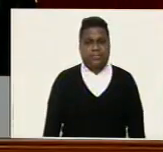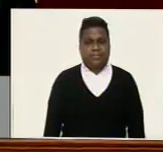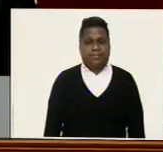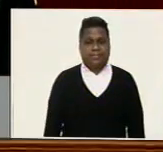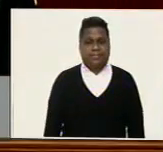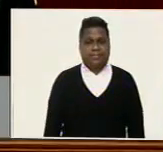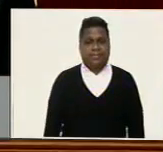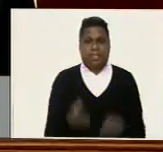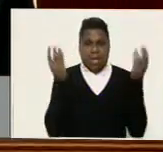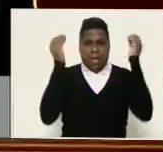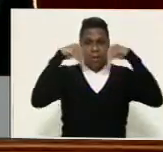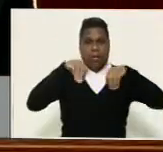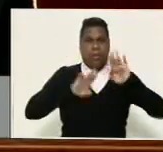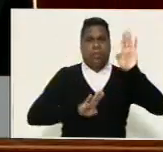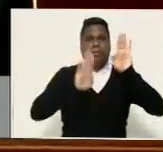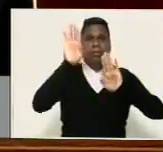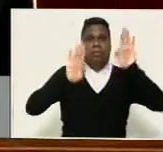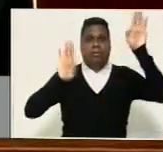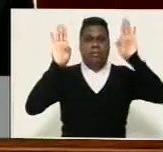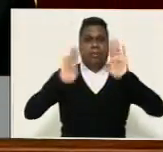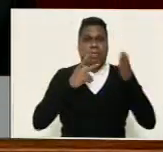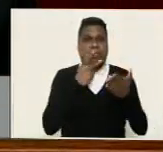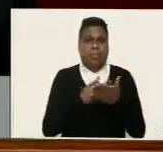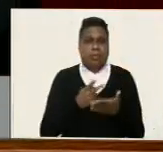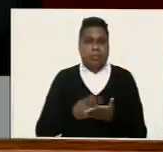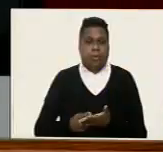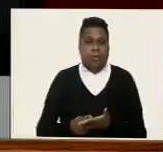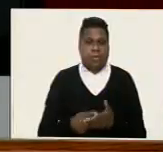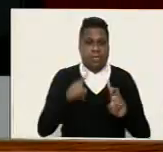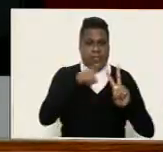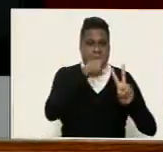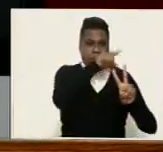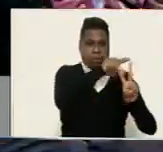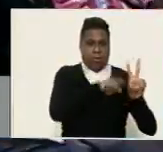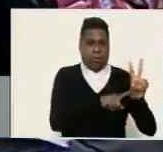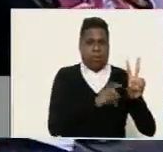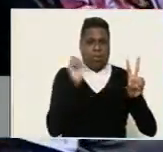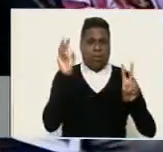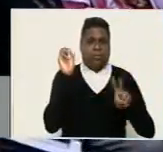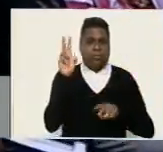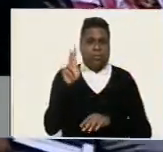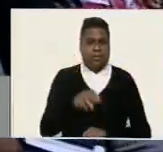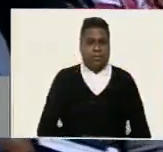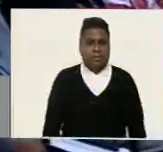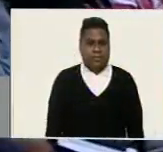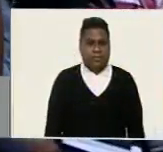y los constituyentes que estén de acuerdo con la propuesta de Jesús Faría y de Ramón es Camacho,